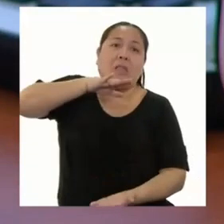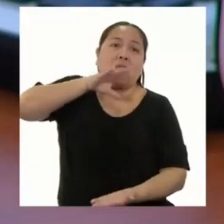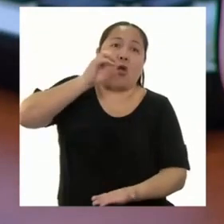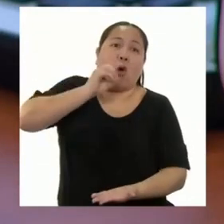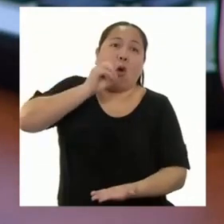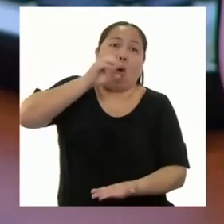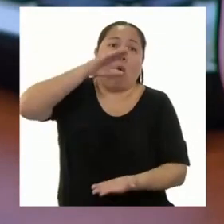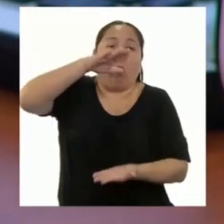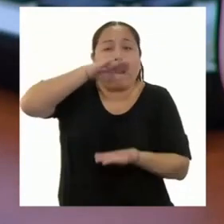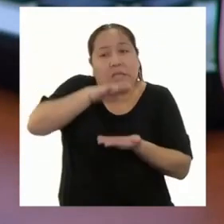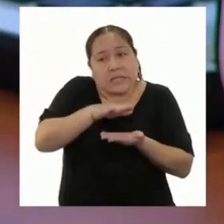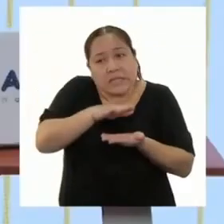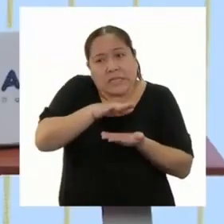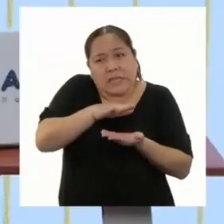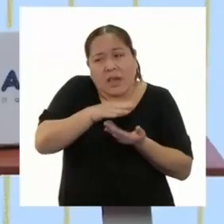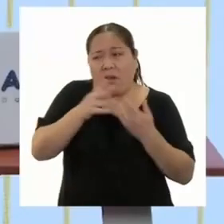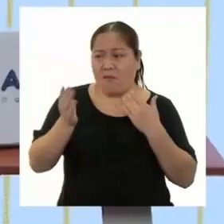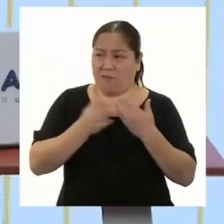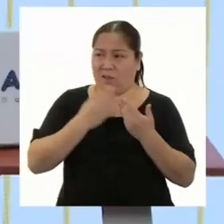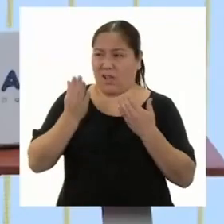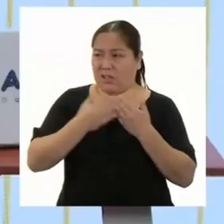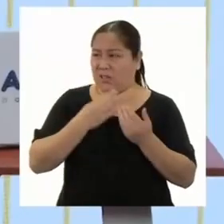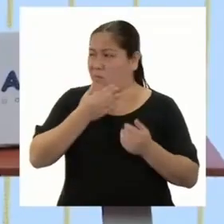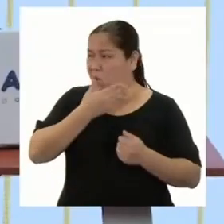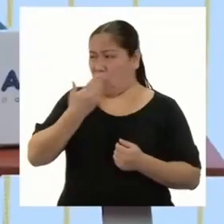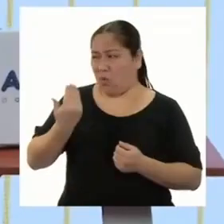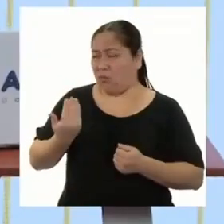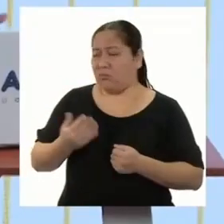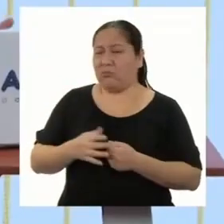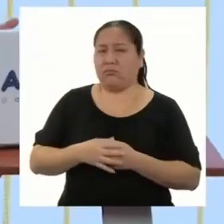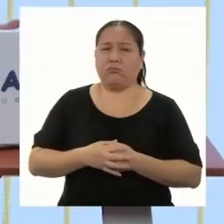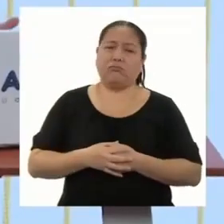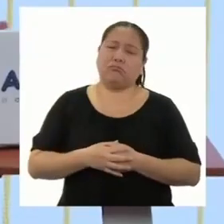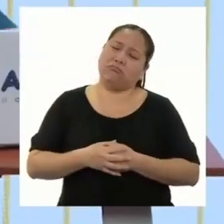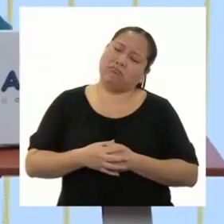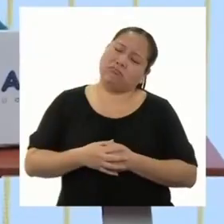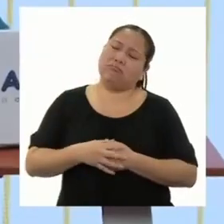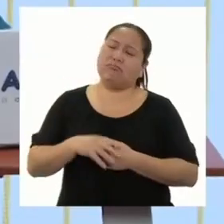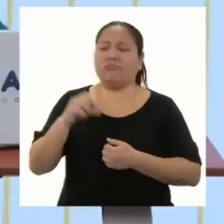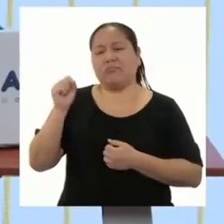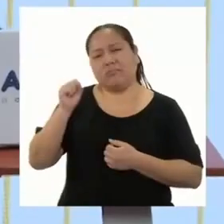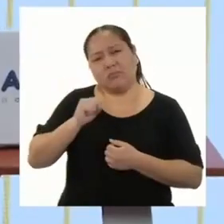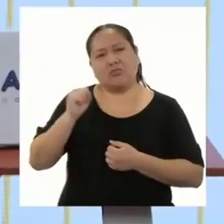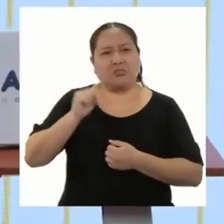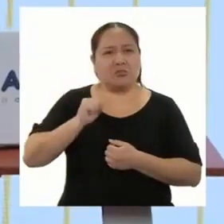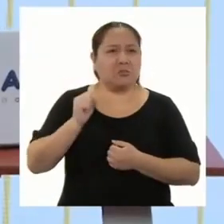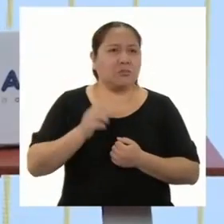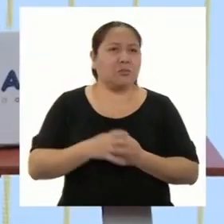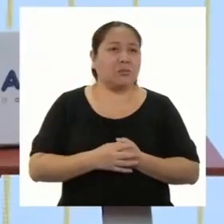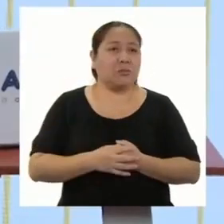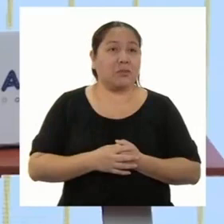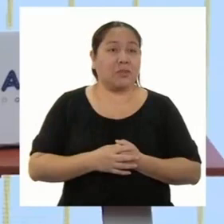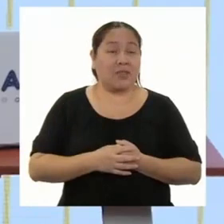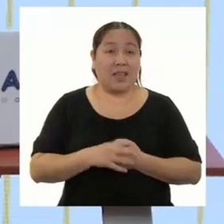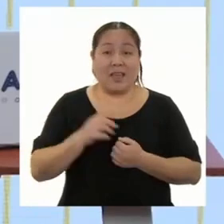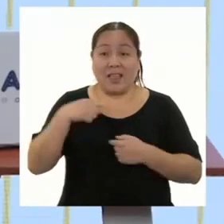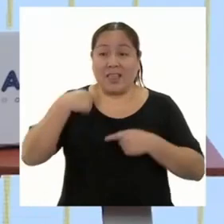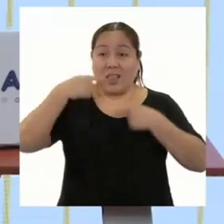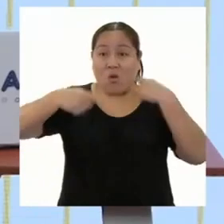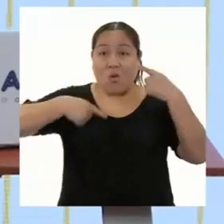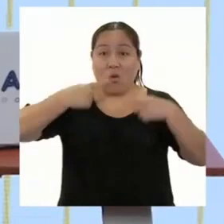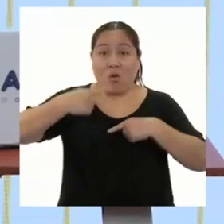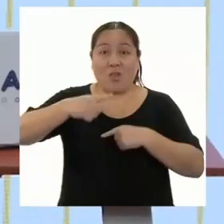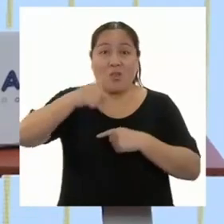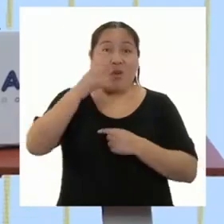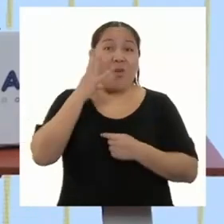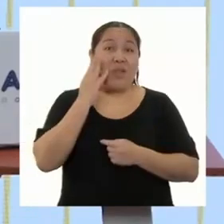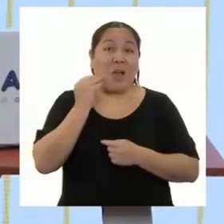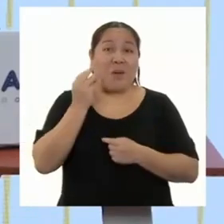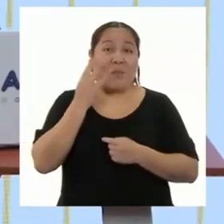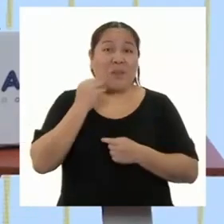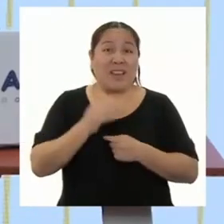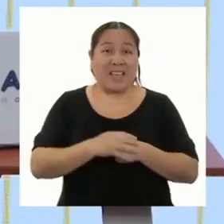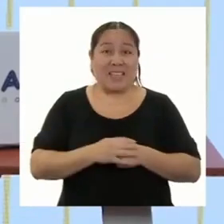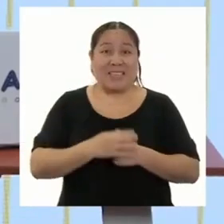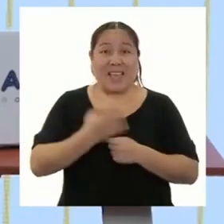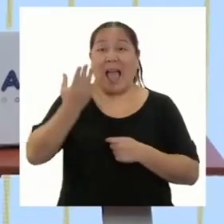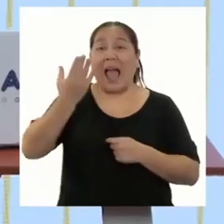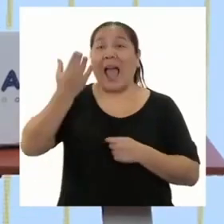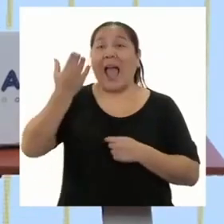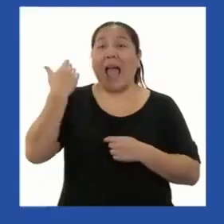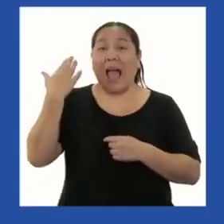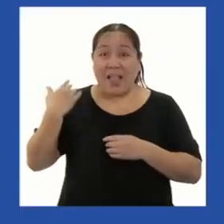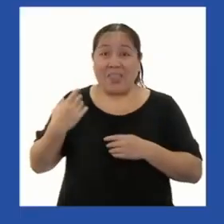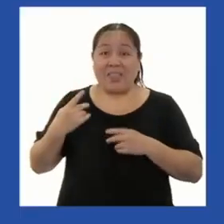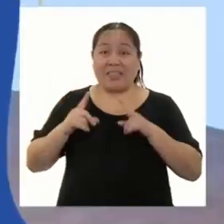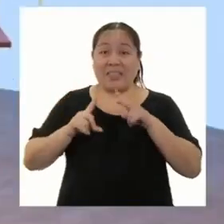manera más fácil? Bueno, sí. Por ejemplo, te cuento una anécdota que me pasó poco antes de